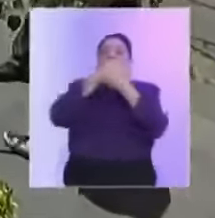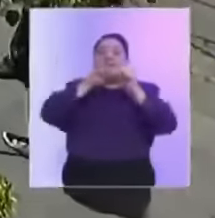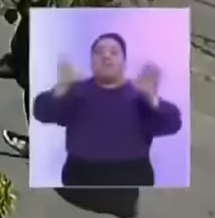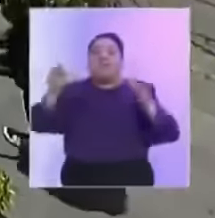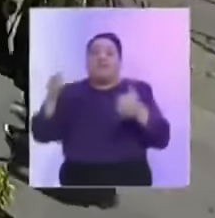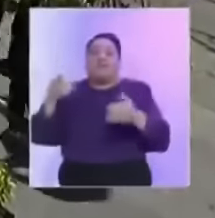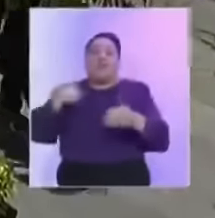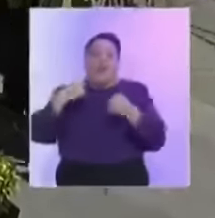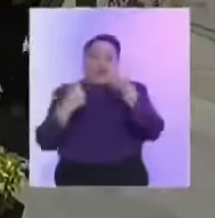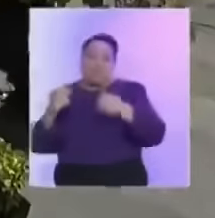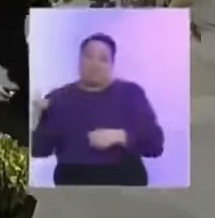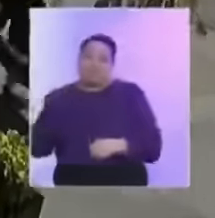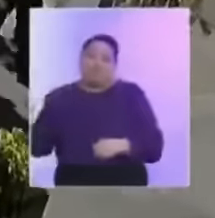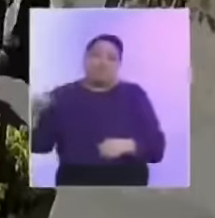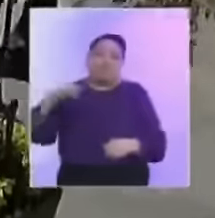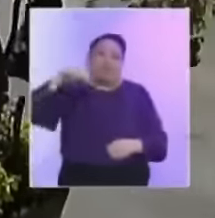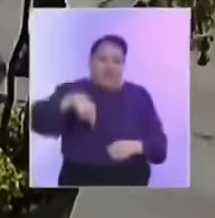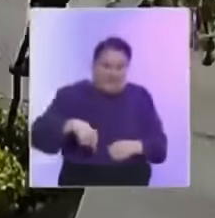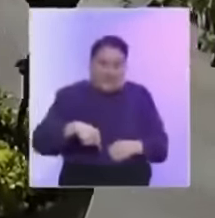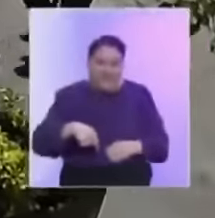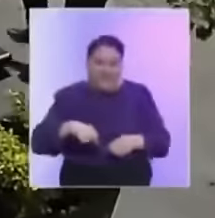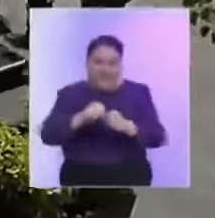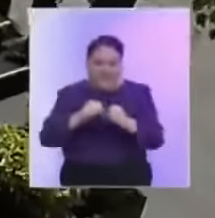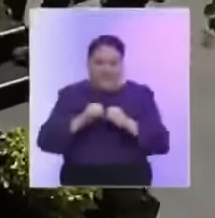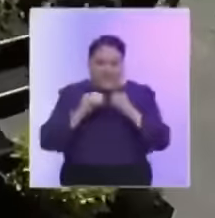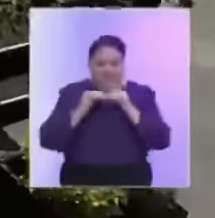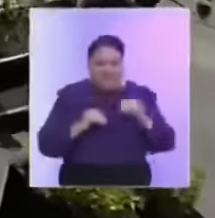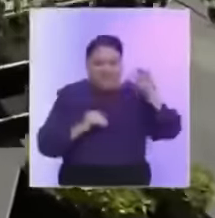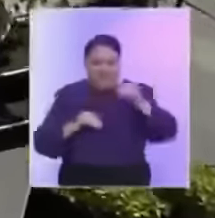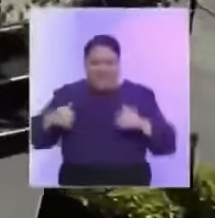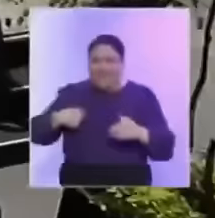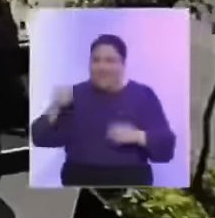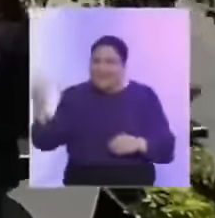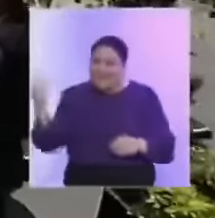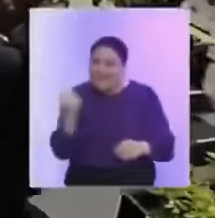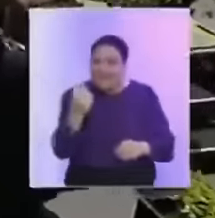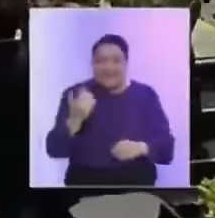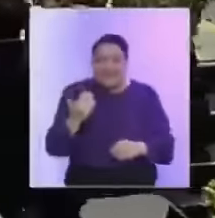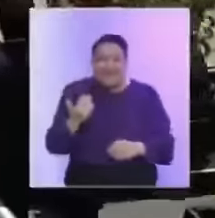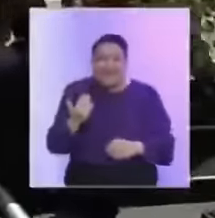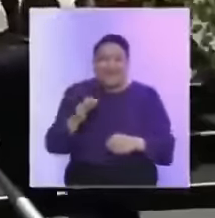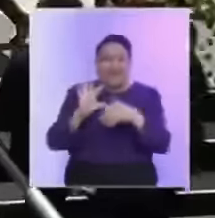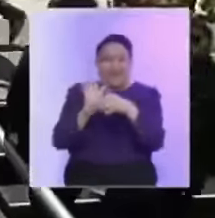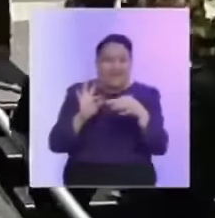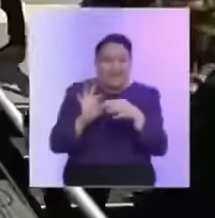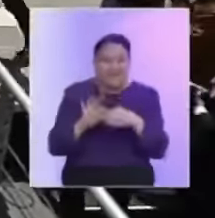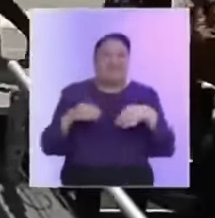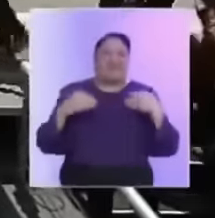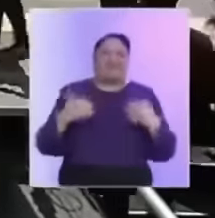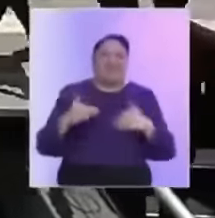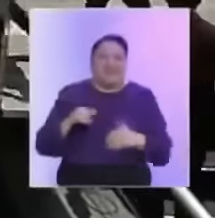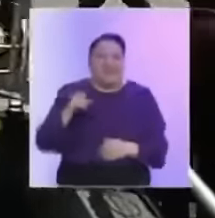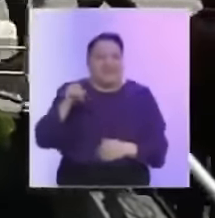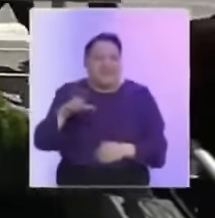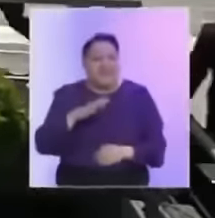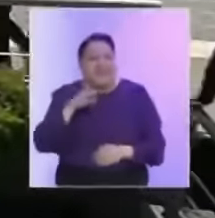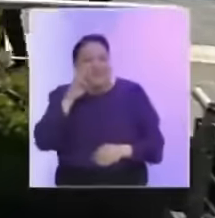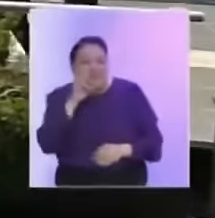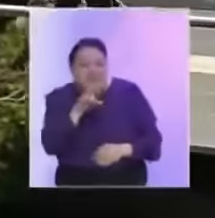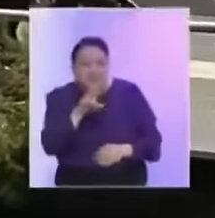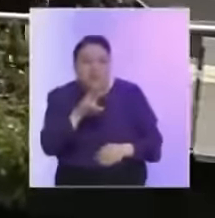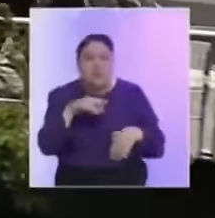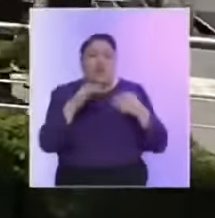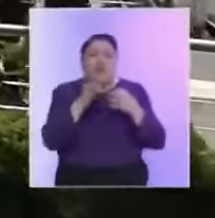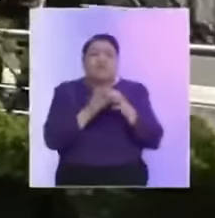Y como lo ha dicho el presidente López Obrador, con el pueblo todo y sin el pueblo nada. Hoy 15 de